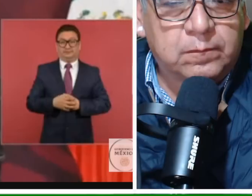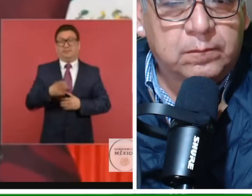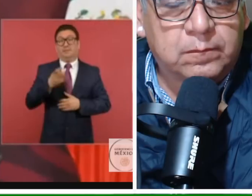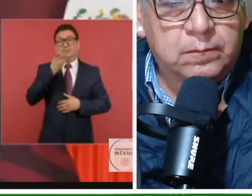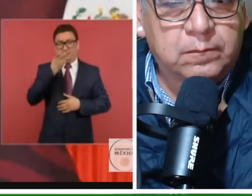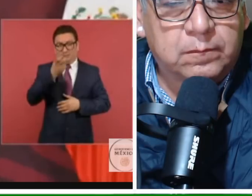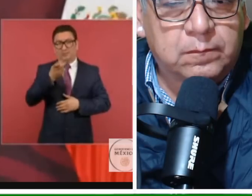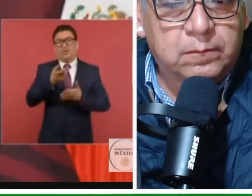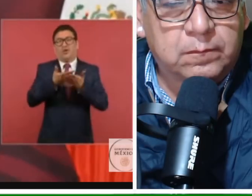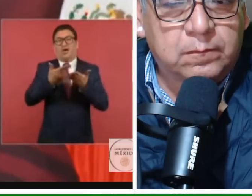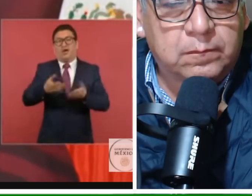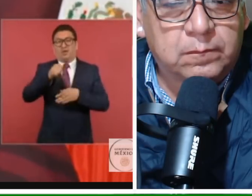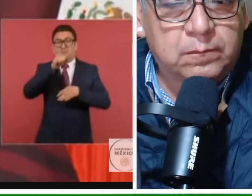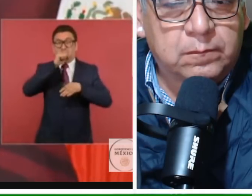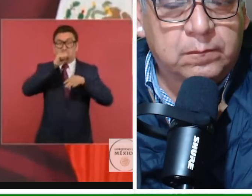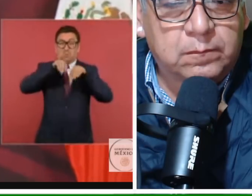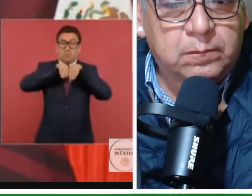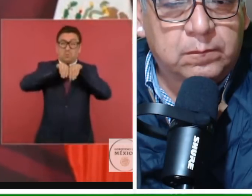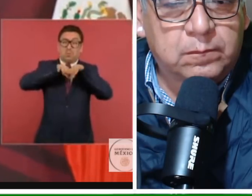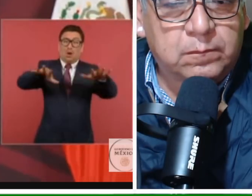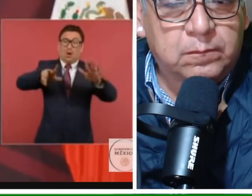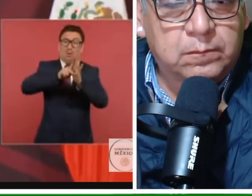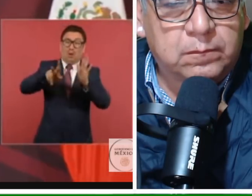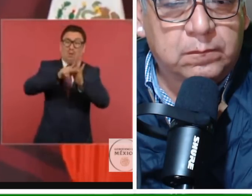la campaña en contra de nosotros.